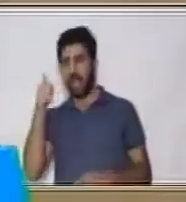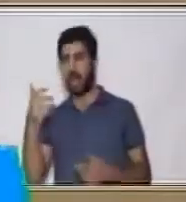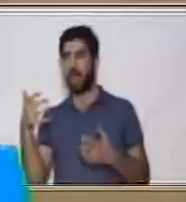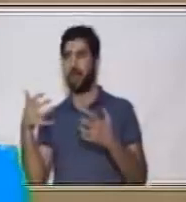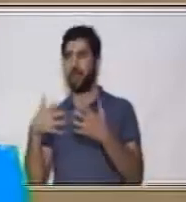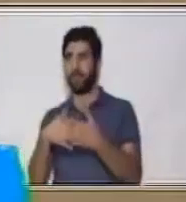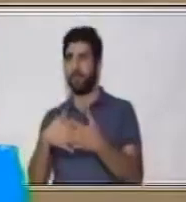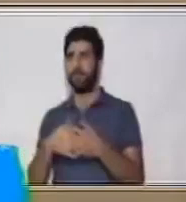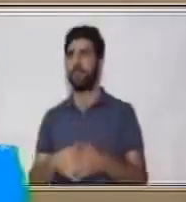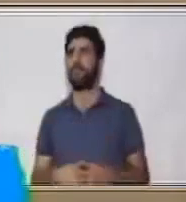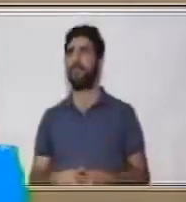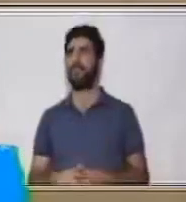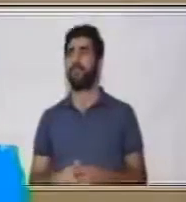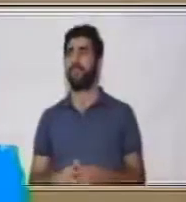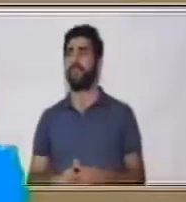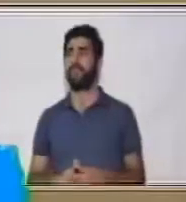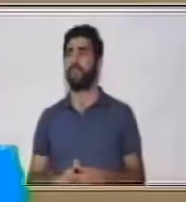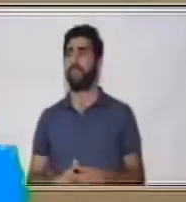tacita.